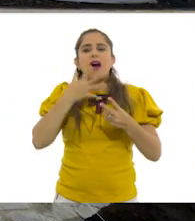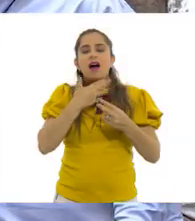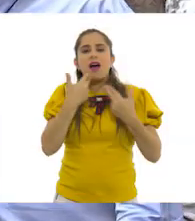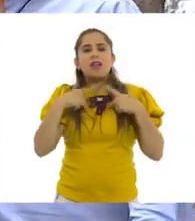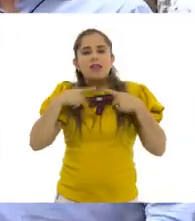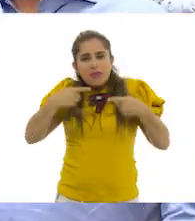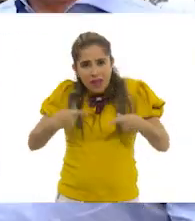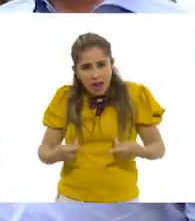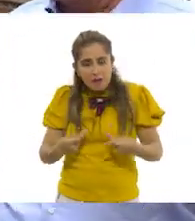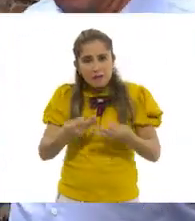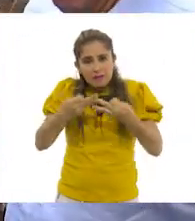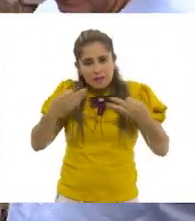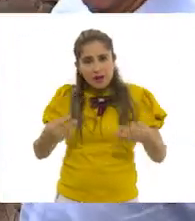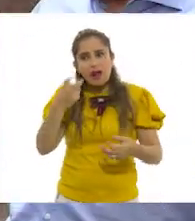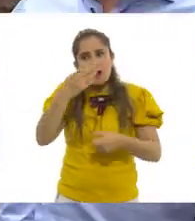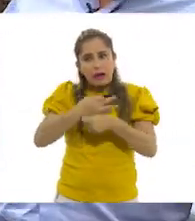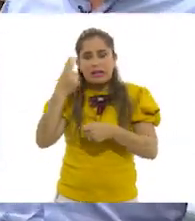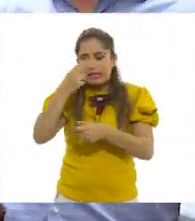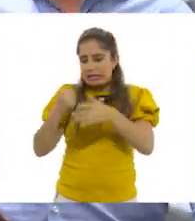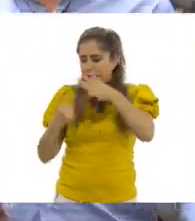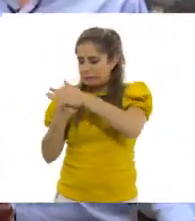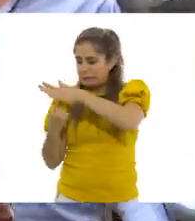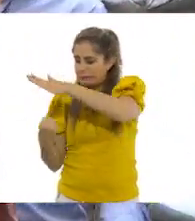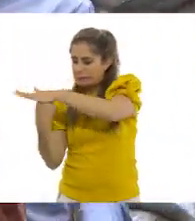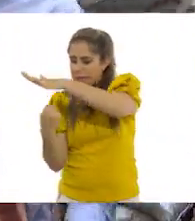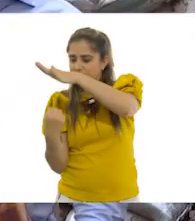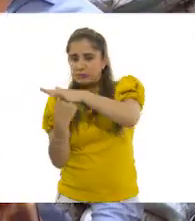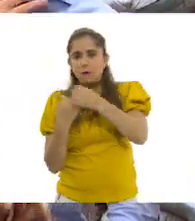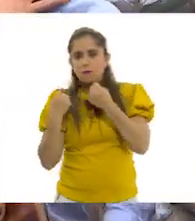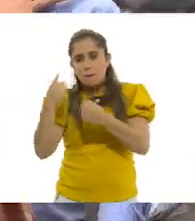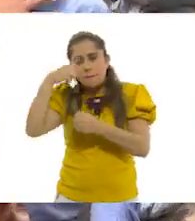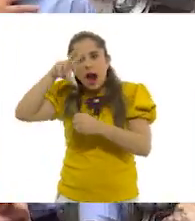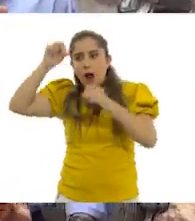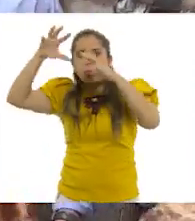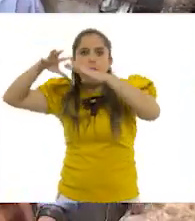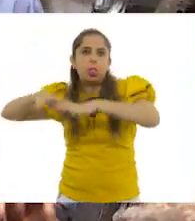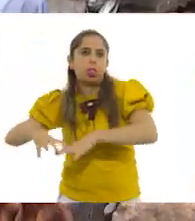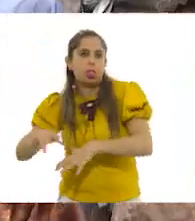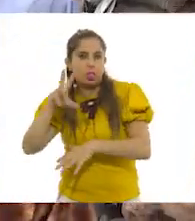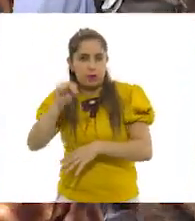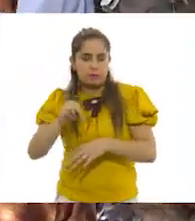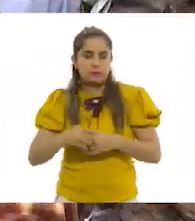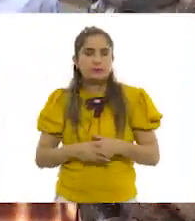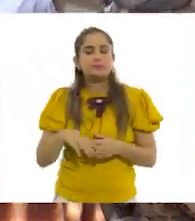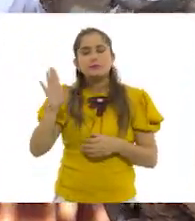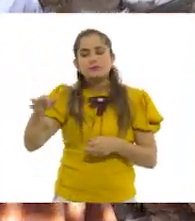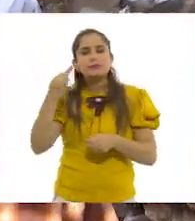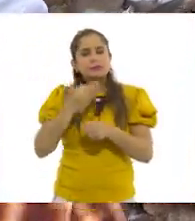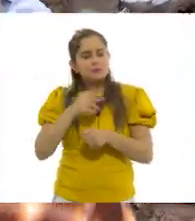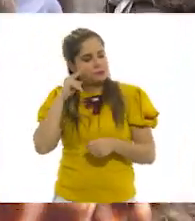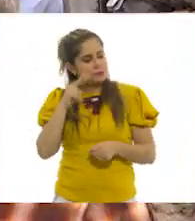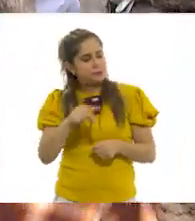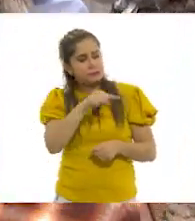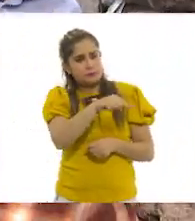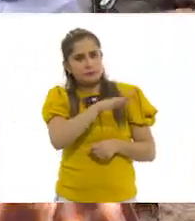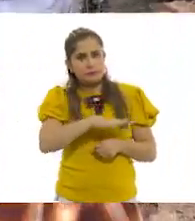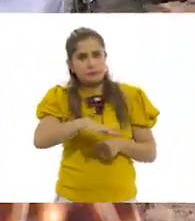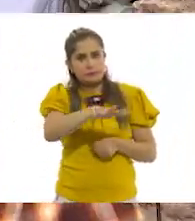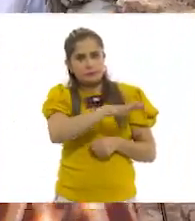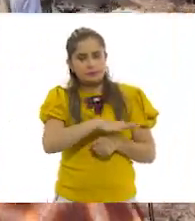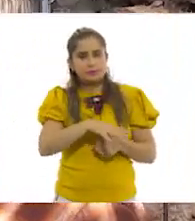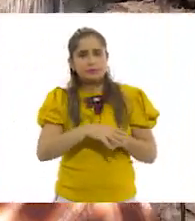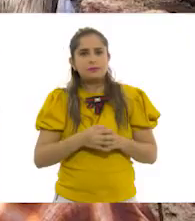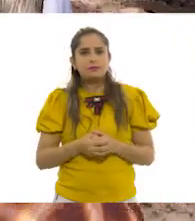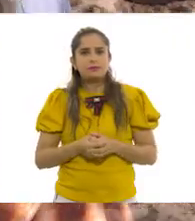espacios, ¿no? A ver, aquí seguimos, pásate si quieres tú adelante, Raúl. ¿Qué es lo que estamos viendo? A ver, decías, esta construcción que tenemos aquí en concreto,